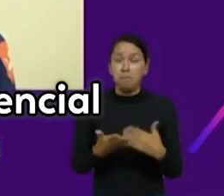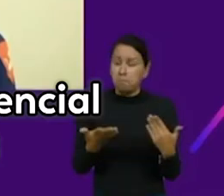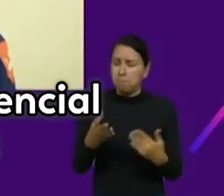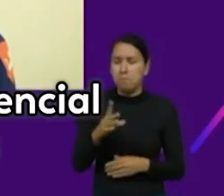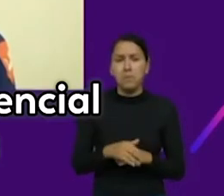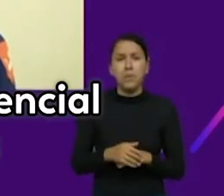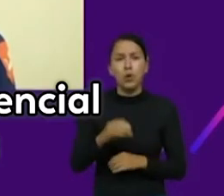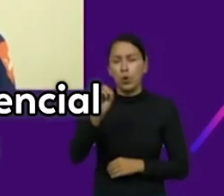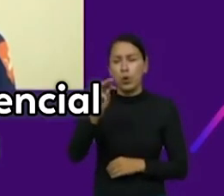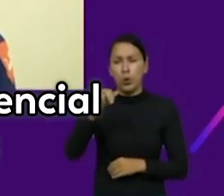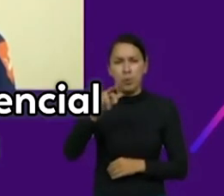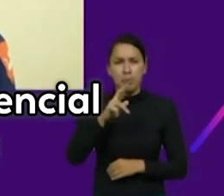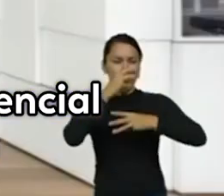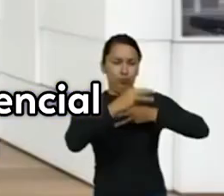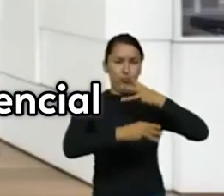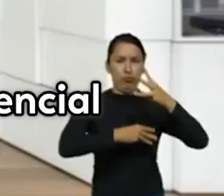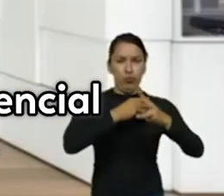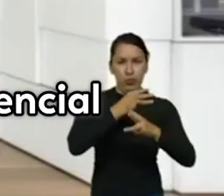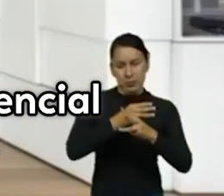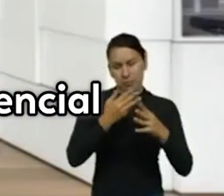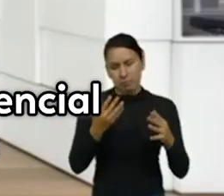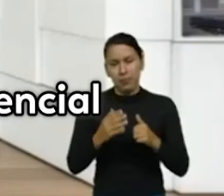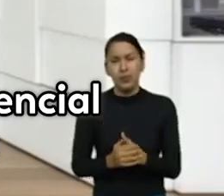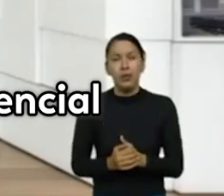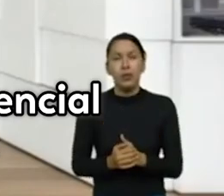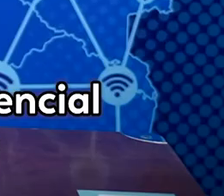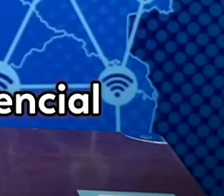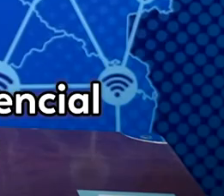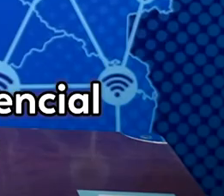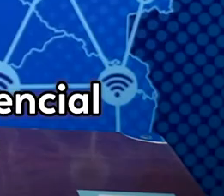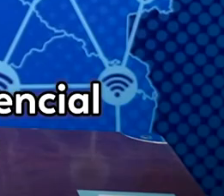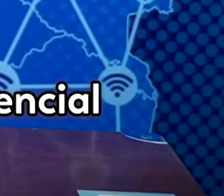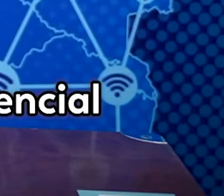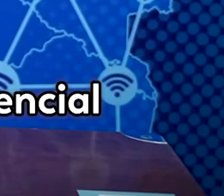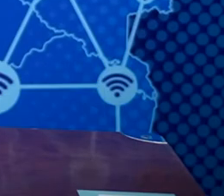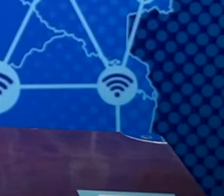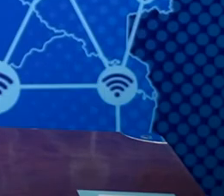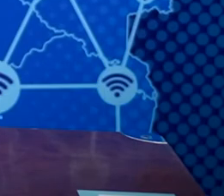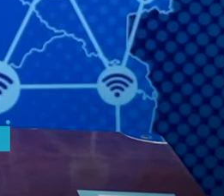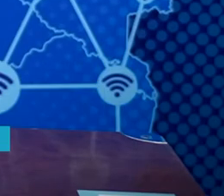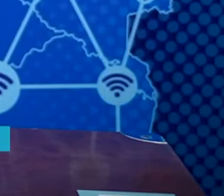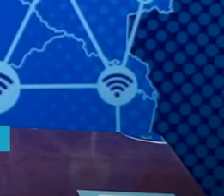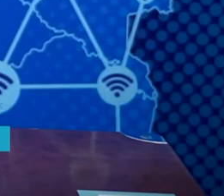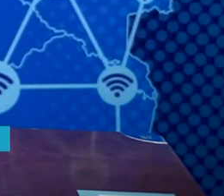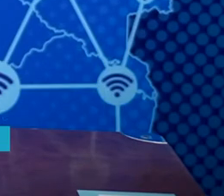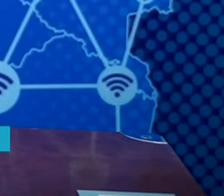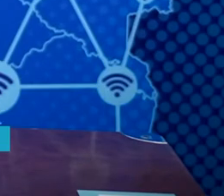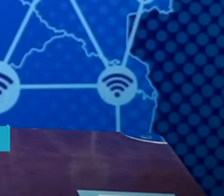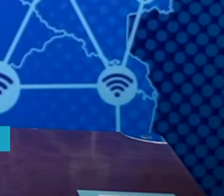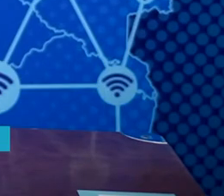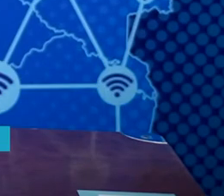Desde el ministerio creemos que el potencial que hoy tenemos los colombianos lo vamos a